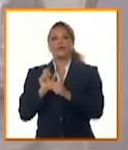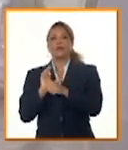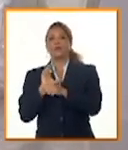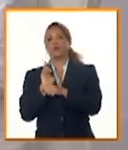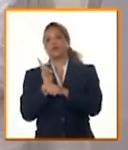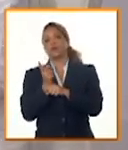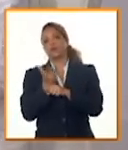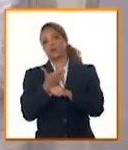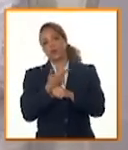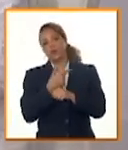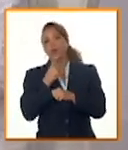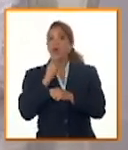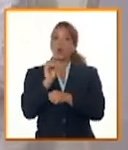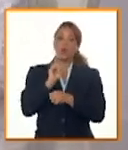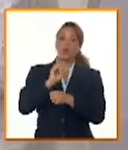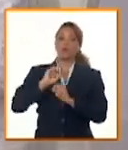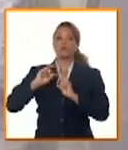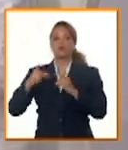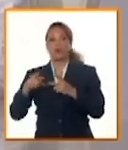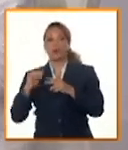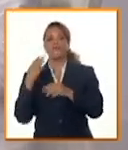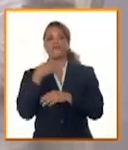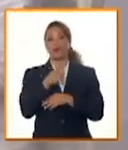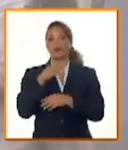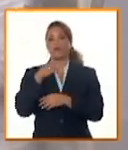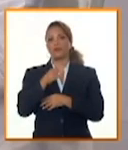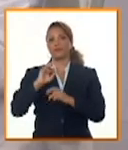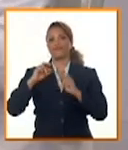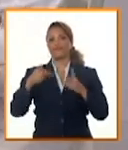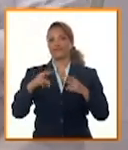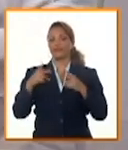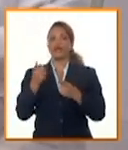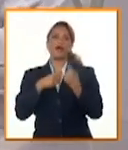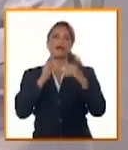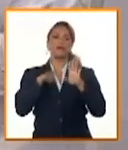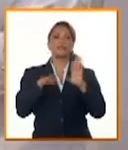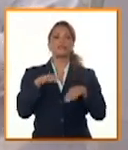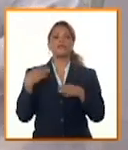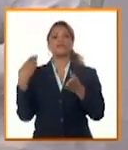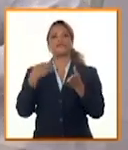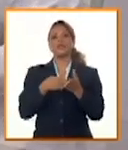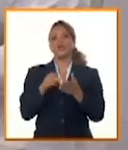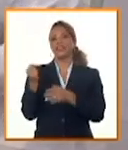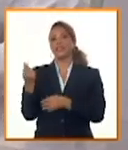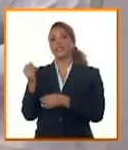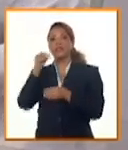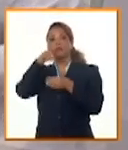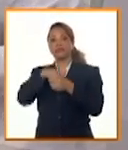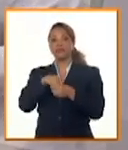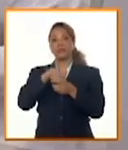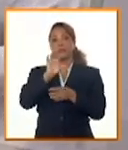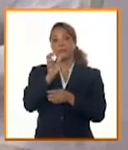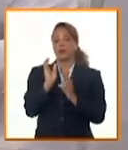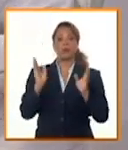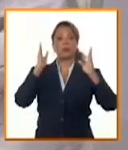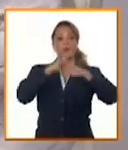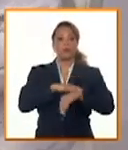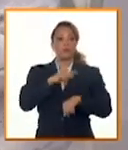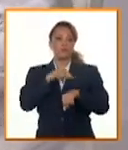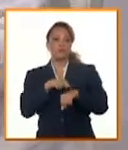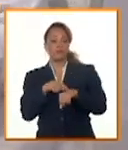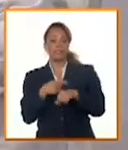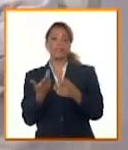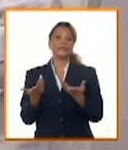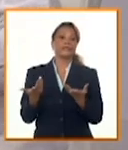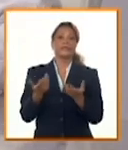ir en dos o tres ocasiones al banco en ocasiones llegan y no hay suficiente efectivo en en la oficina en esos momentos y